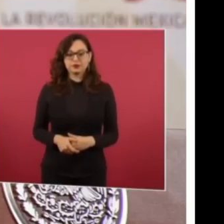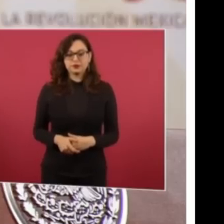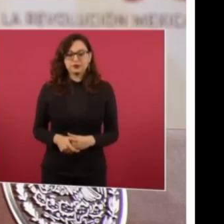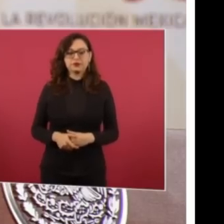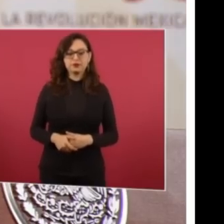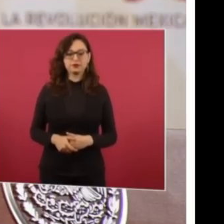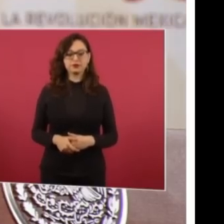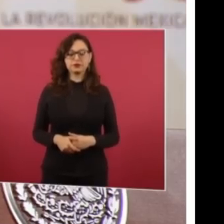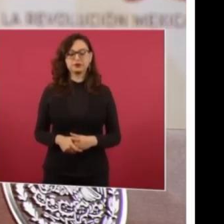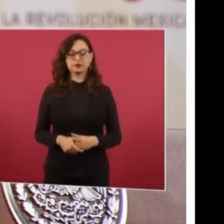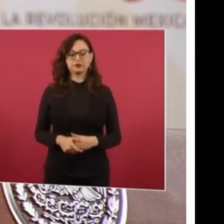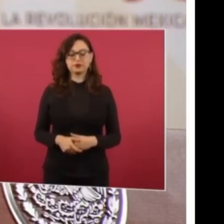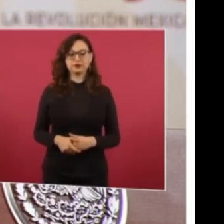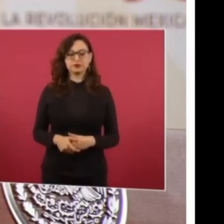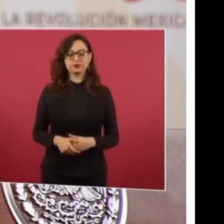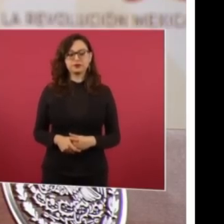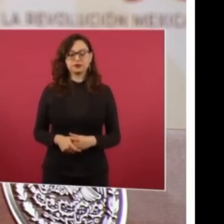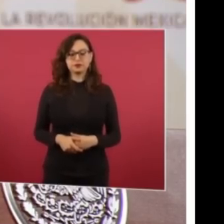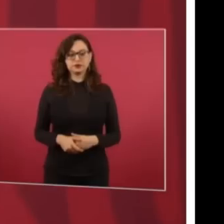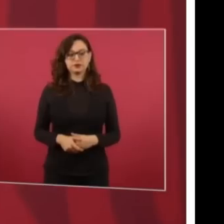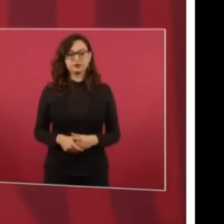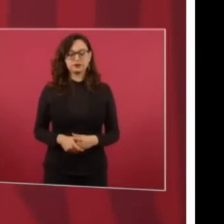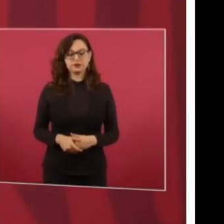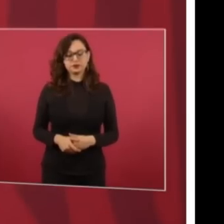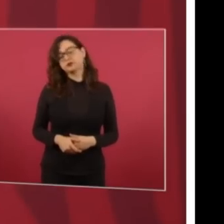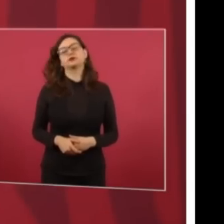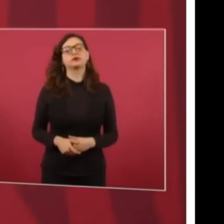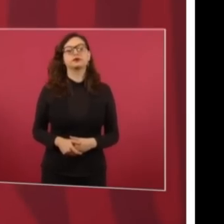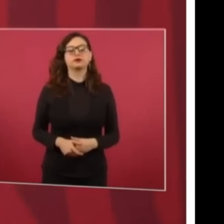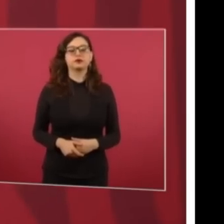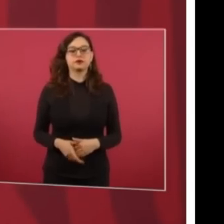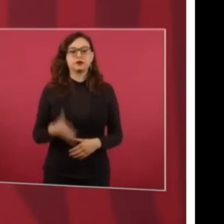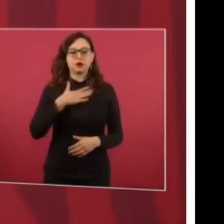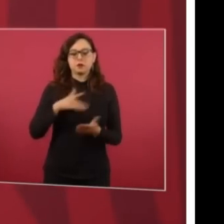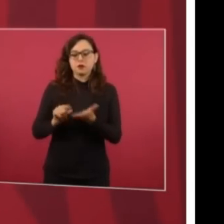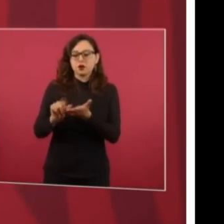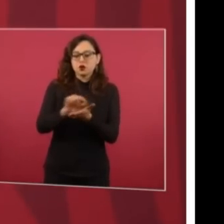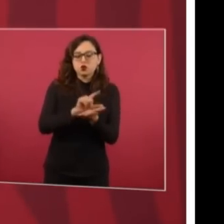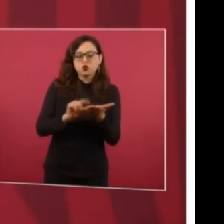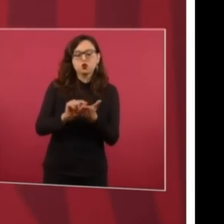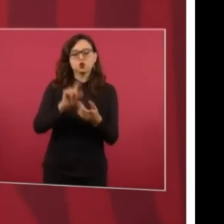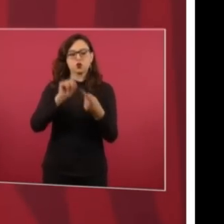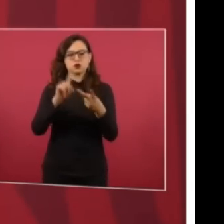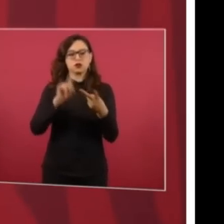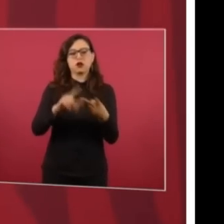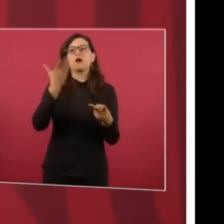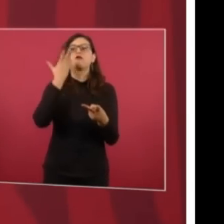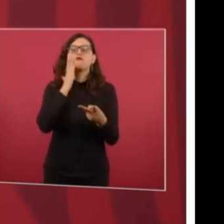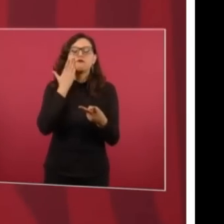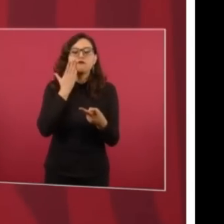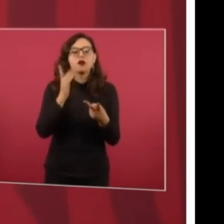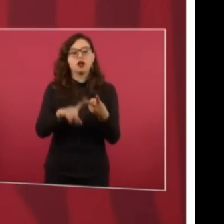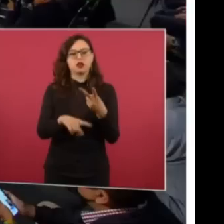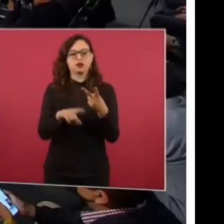y voy a cancelar mi tweet el 6